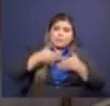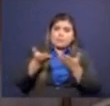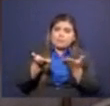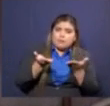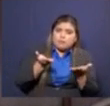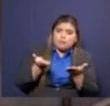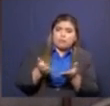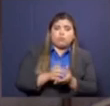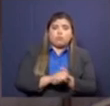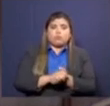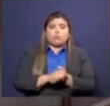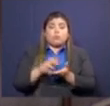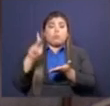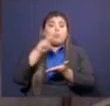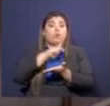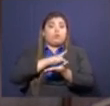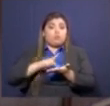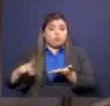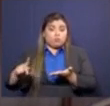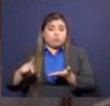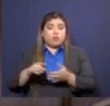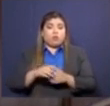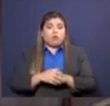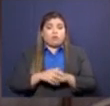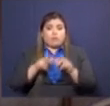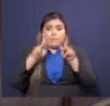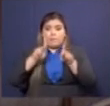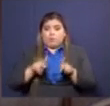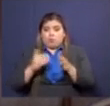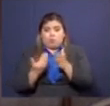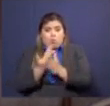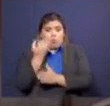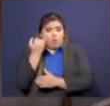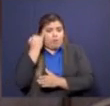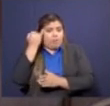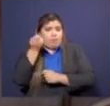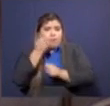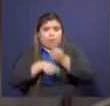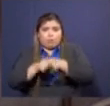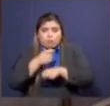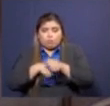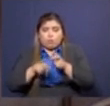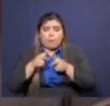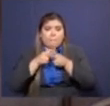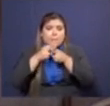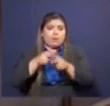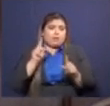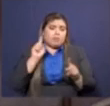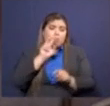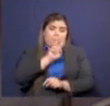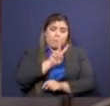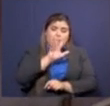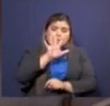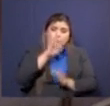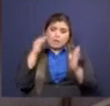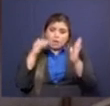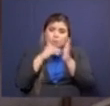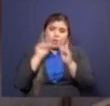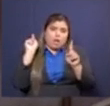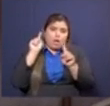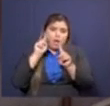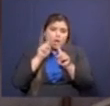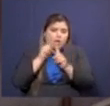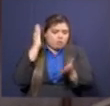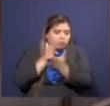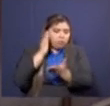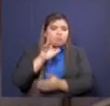servicio, profesionales, innovación, préstamos de 25.000 hasta 100.000